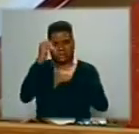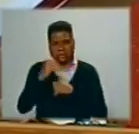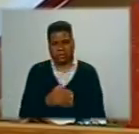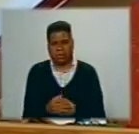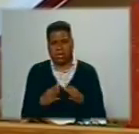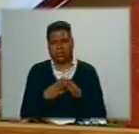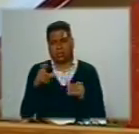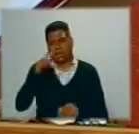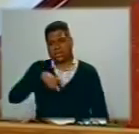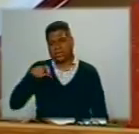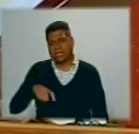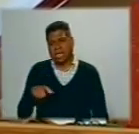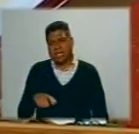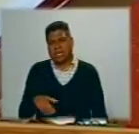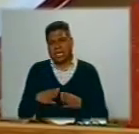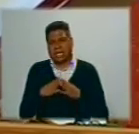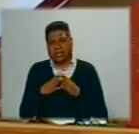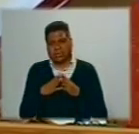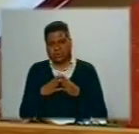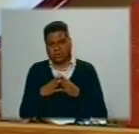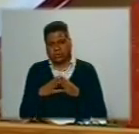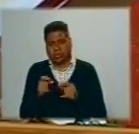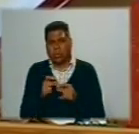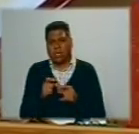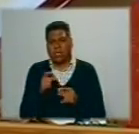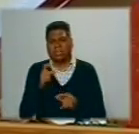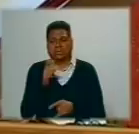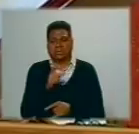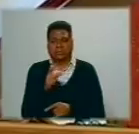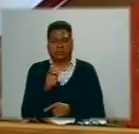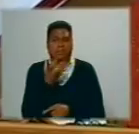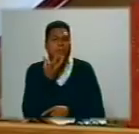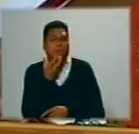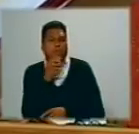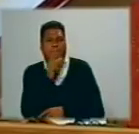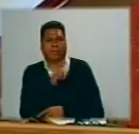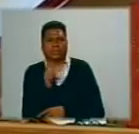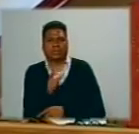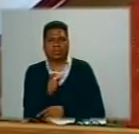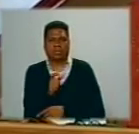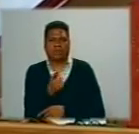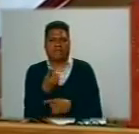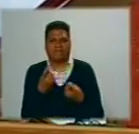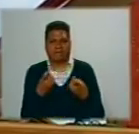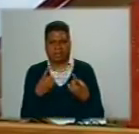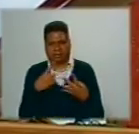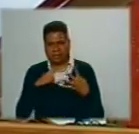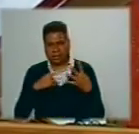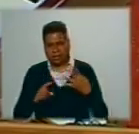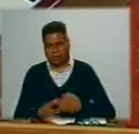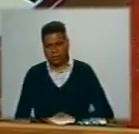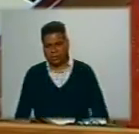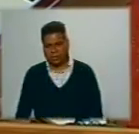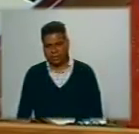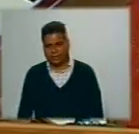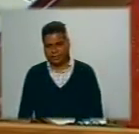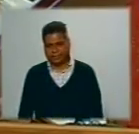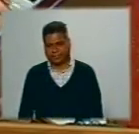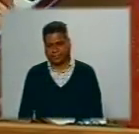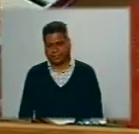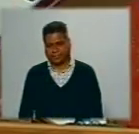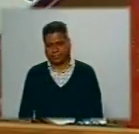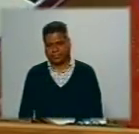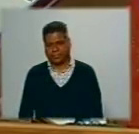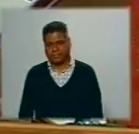las necesidades de las personas en situación de vulnerabilidad, discriminación y de desventaja. La educación sobre